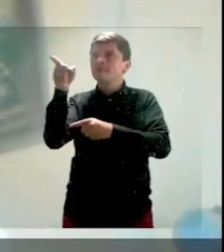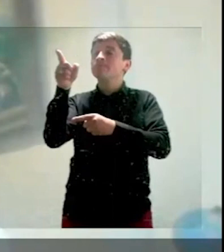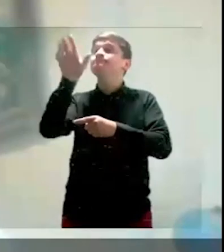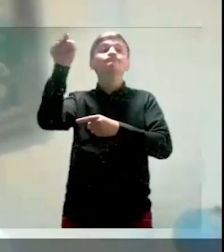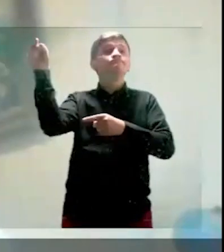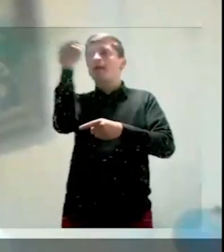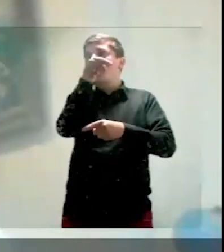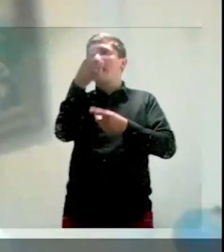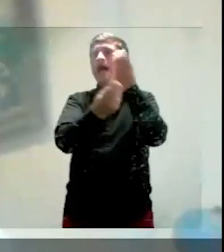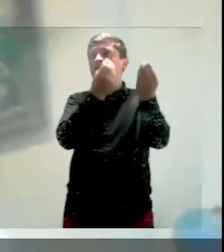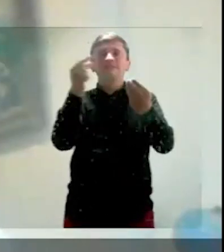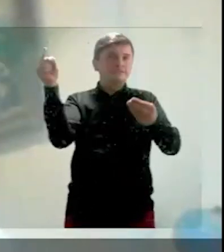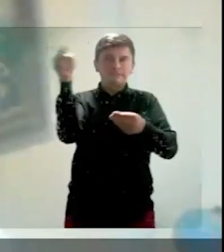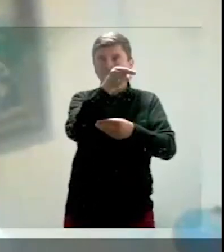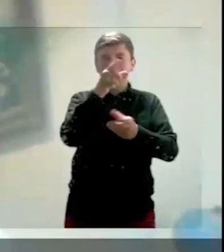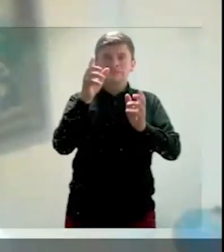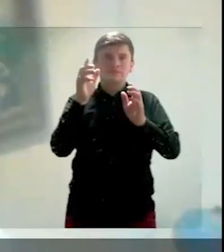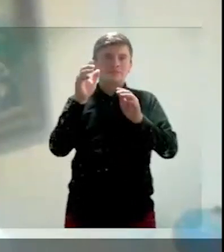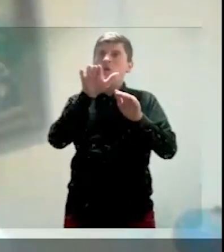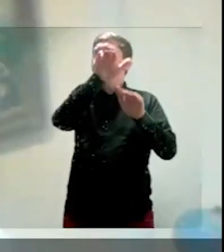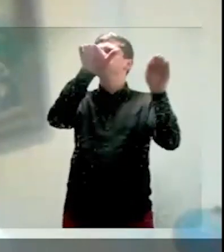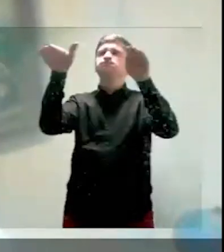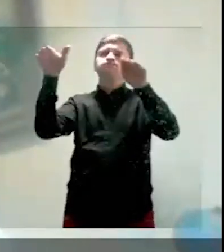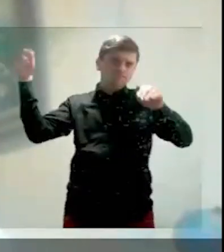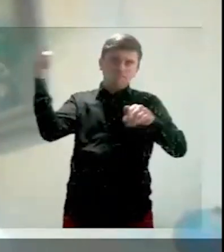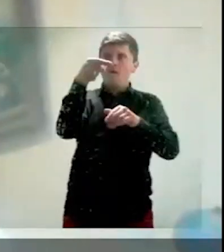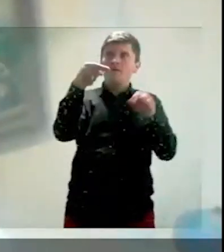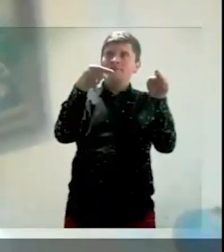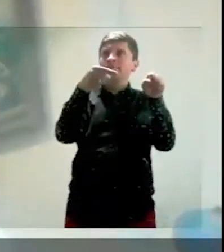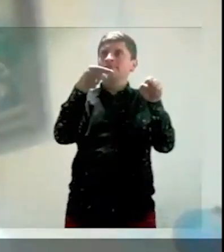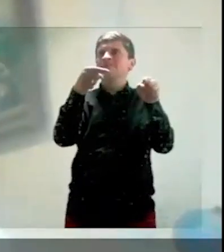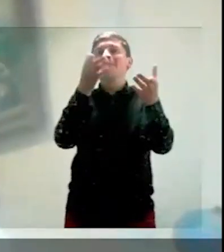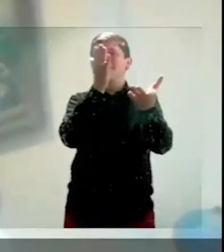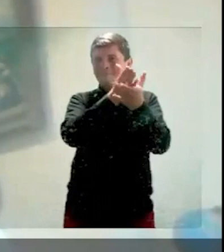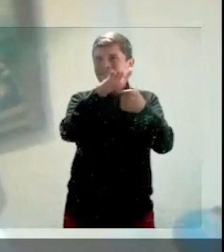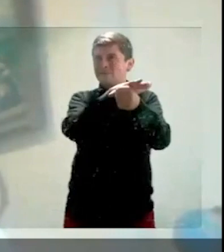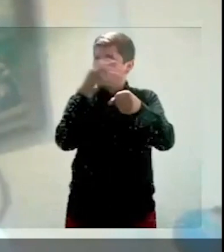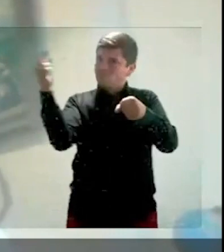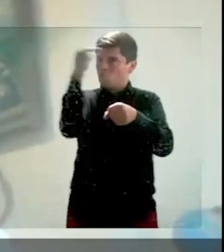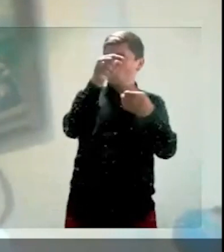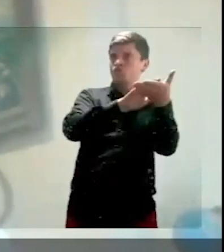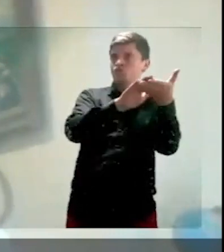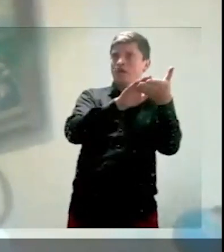que no hicieron en su momento y lo que dio lugar a ese tipo de situaciones.